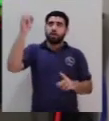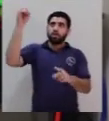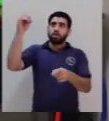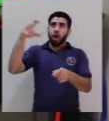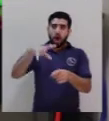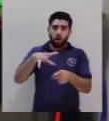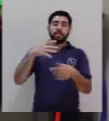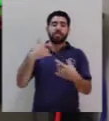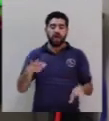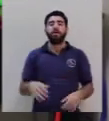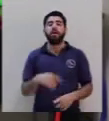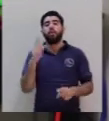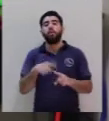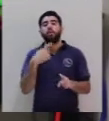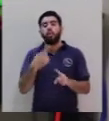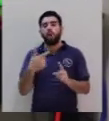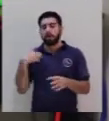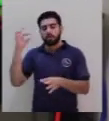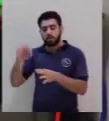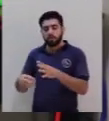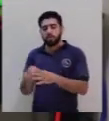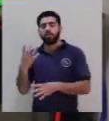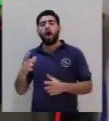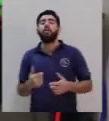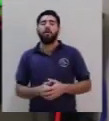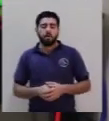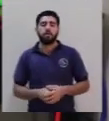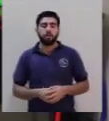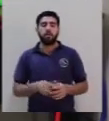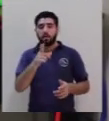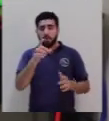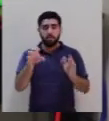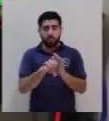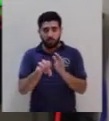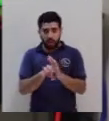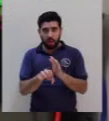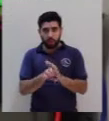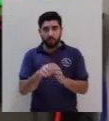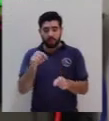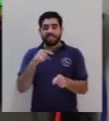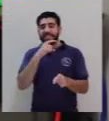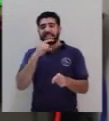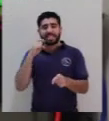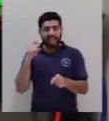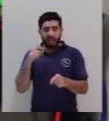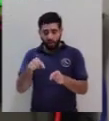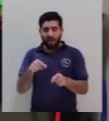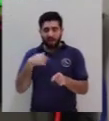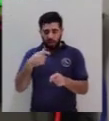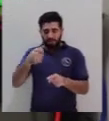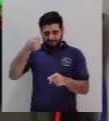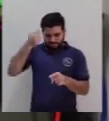yo cuándo sembrarlas? Cuando ya están secas, yo trato de quebrarlas. Ajá. Si se quiebra, ya están listas para